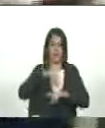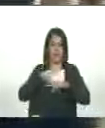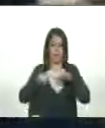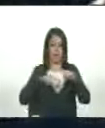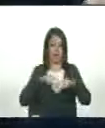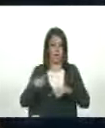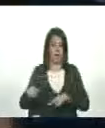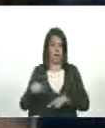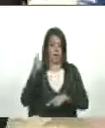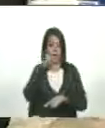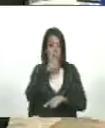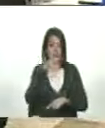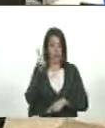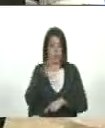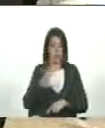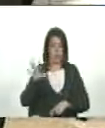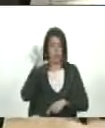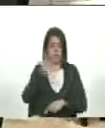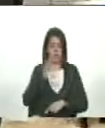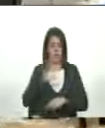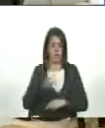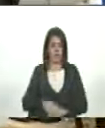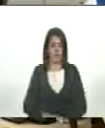mandatos que el pueblo venezolano